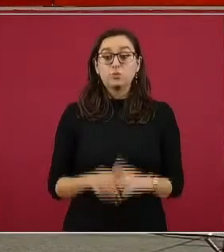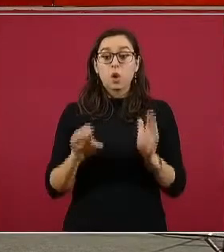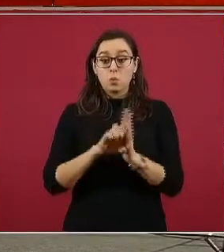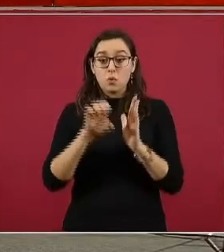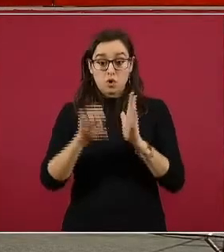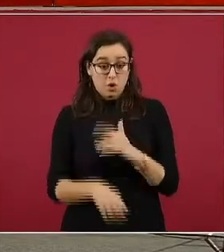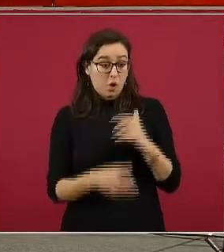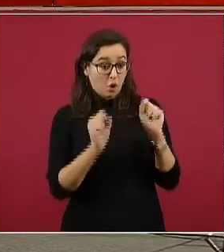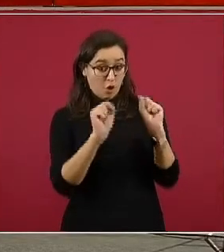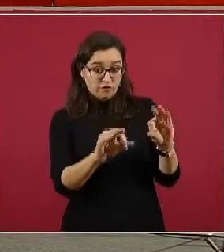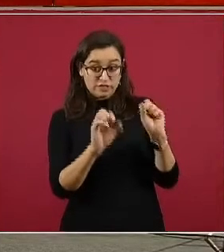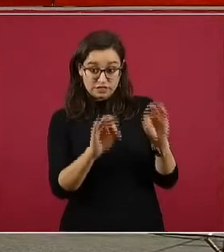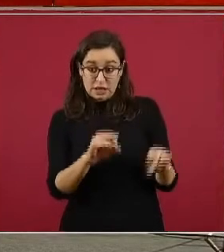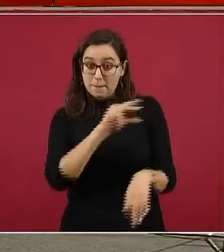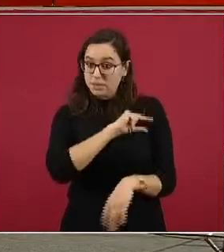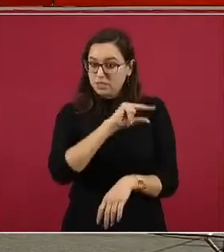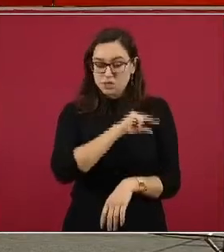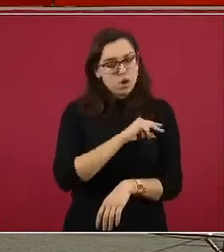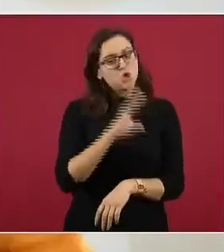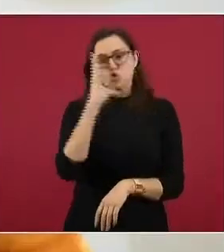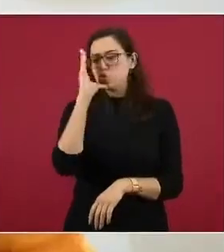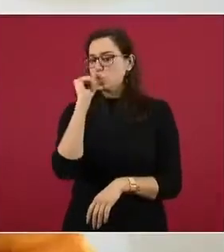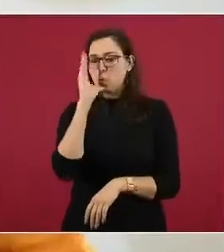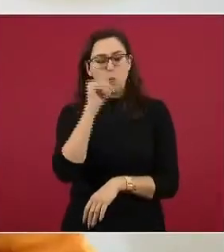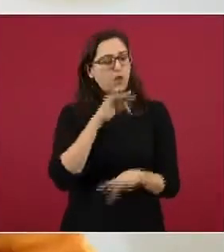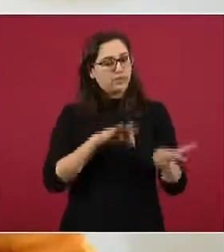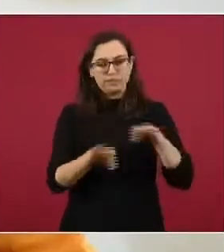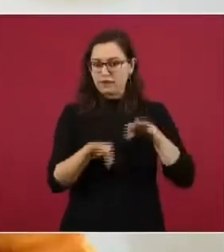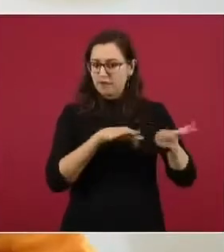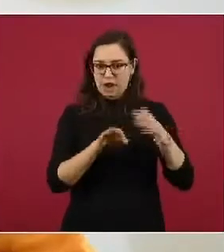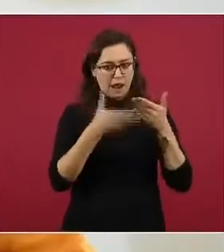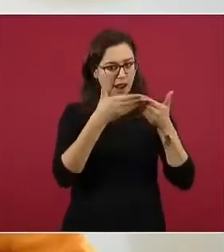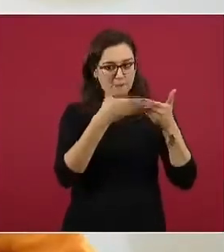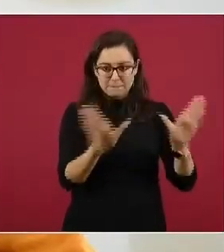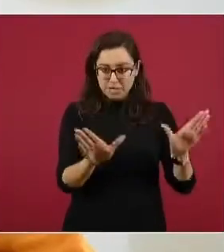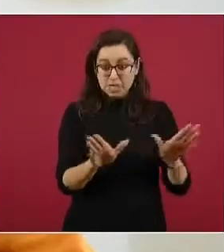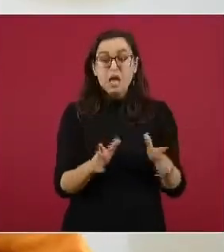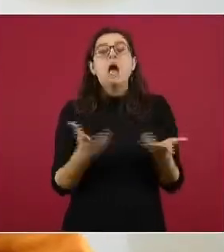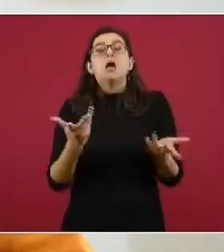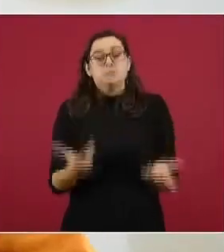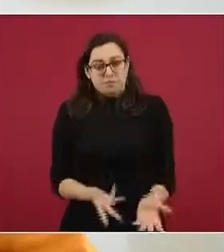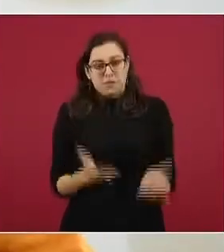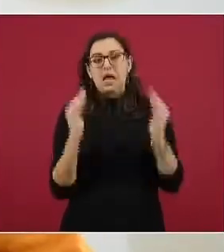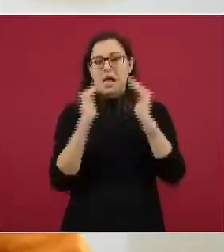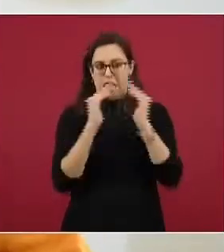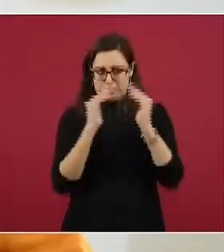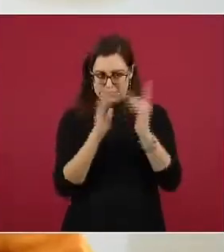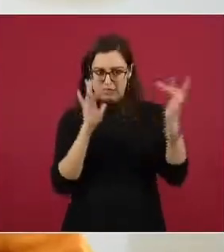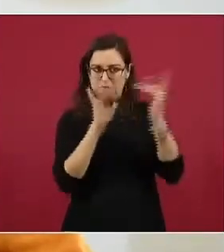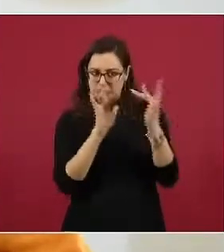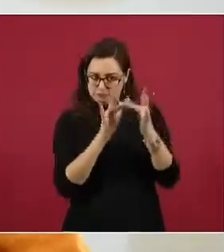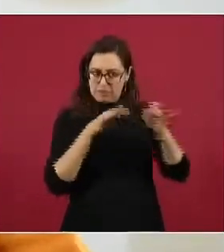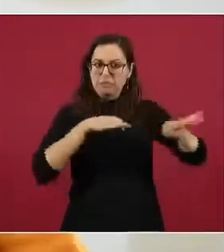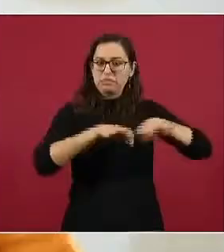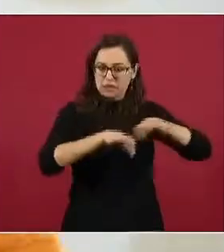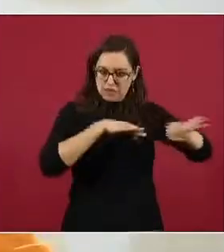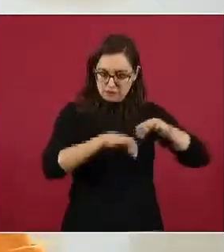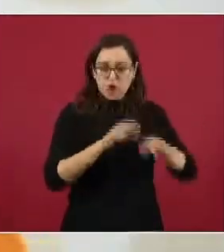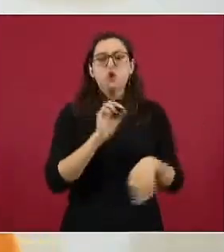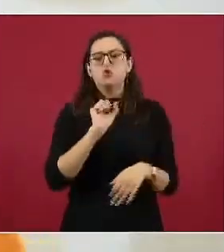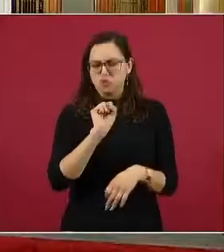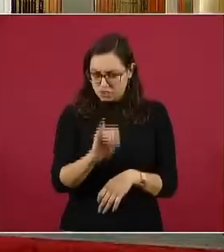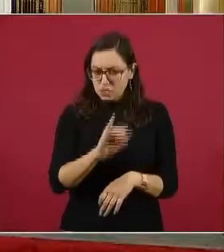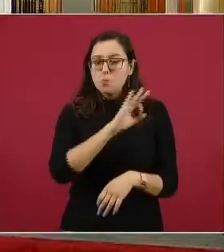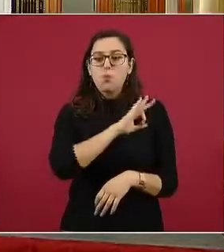está autorizada su funcionamiento, está autorizado el teletrabajo y estamos encontrando con que hay muchas oficinas que